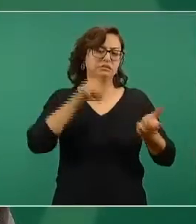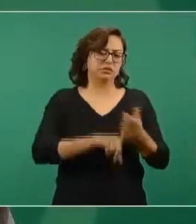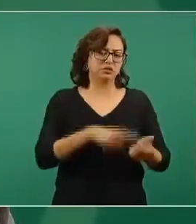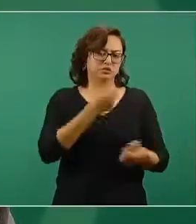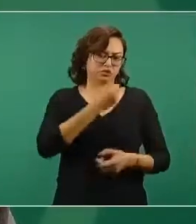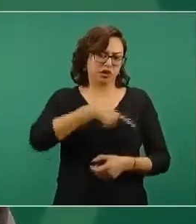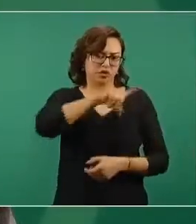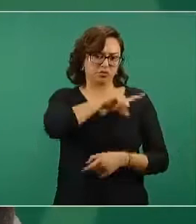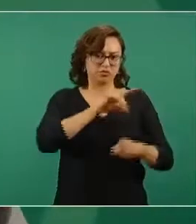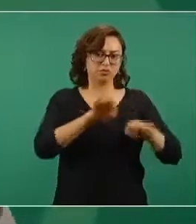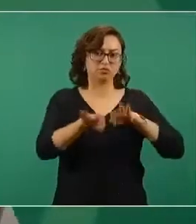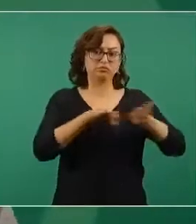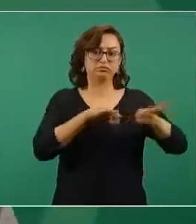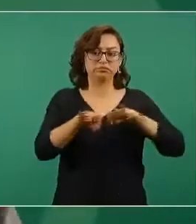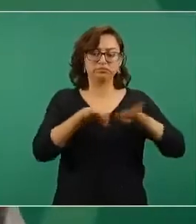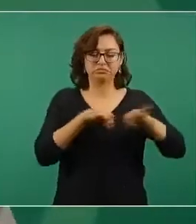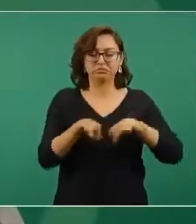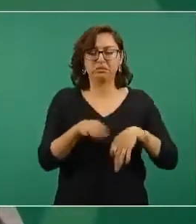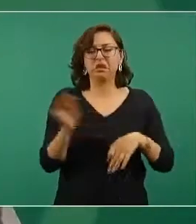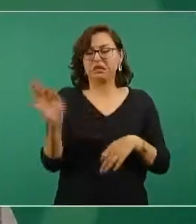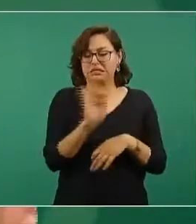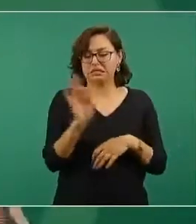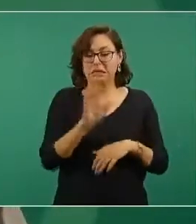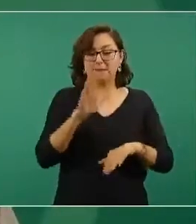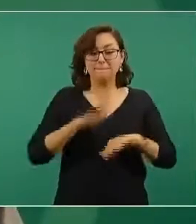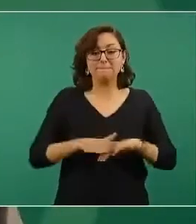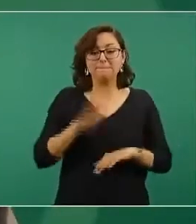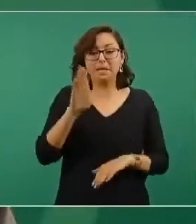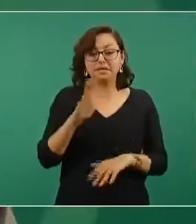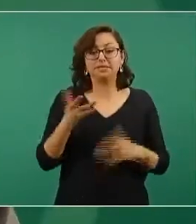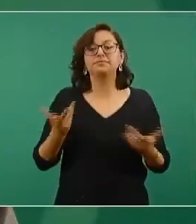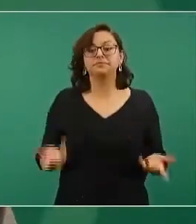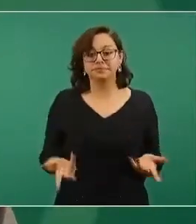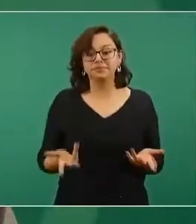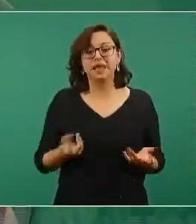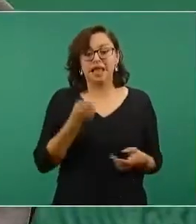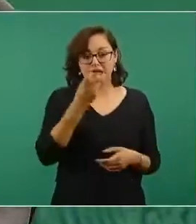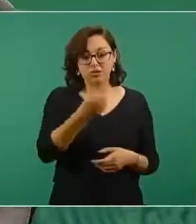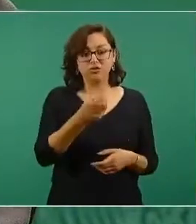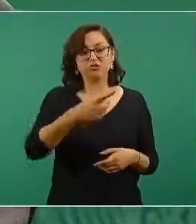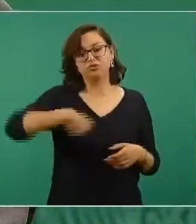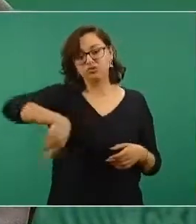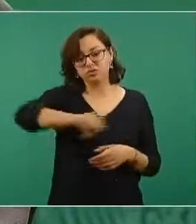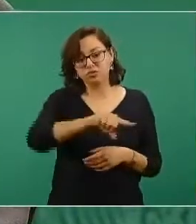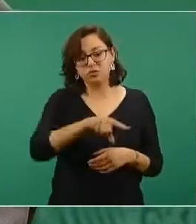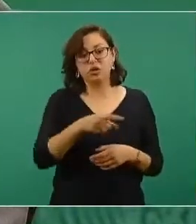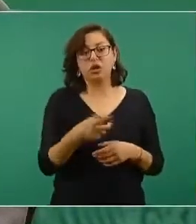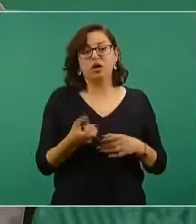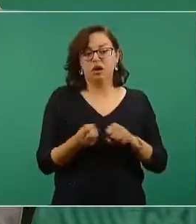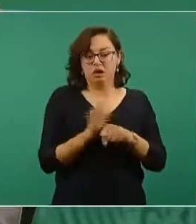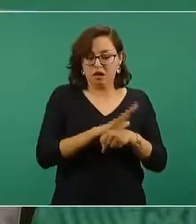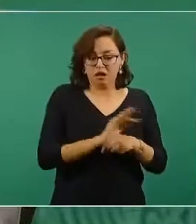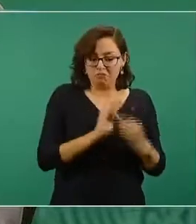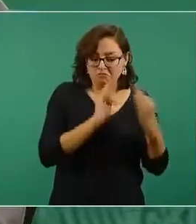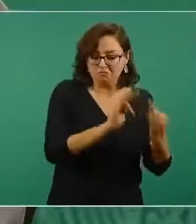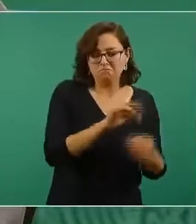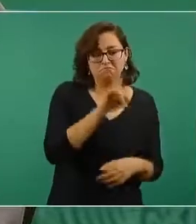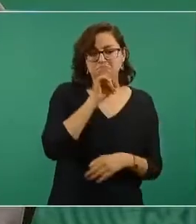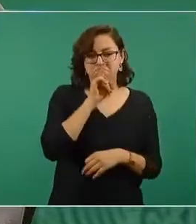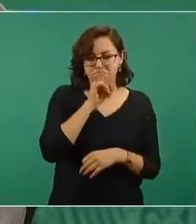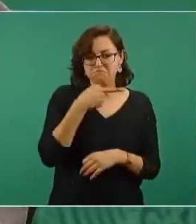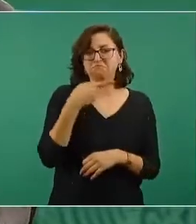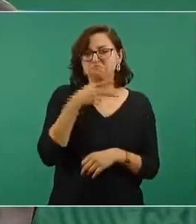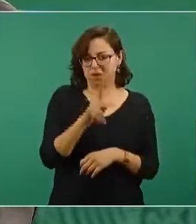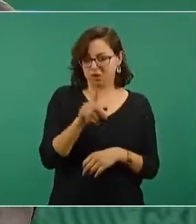poco más, ¿no? Y donde ahorita ya lo que queda por vacunar es este personal de segunda línea, pero también hemos tratado de diferenciarlo